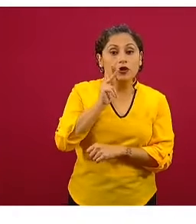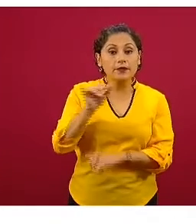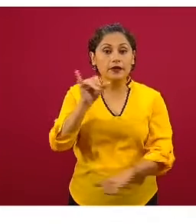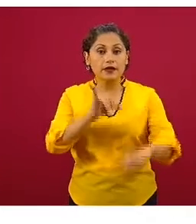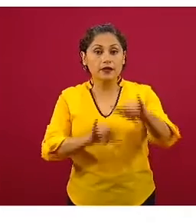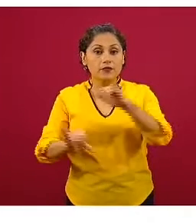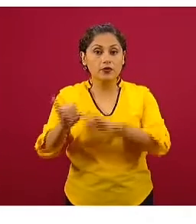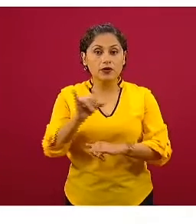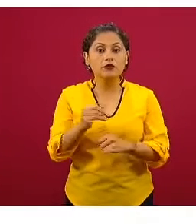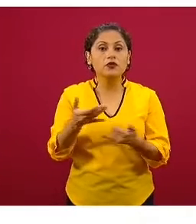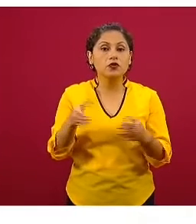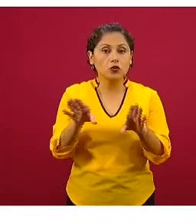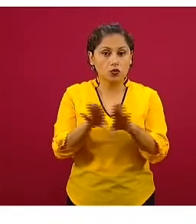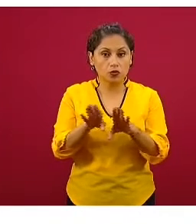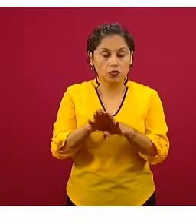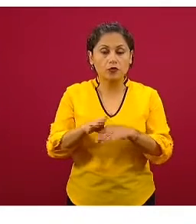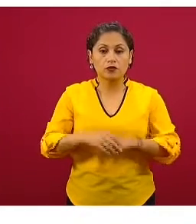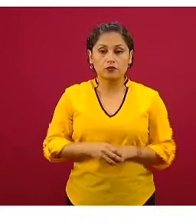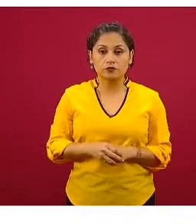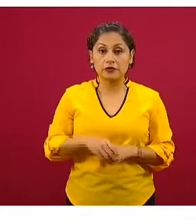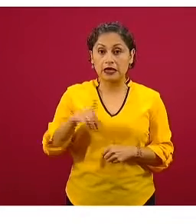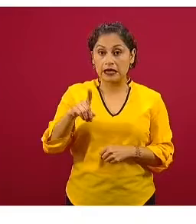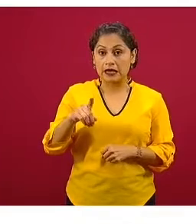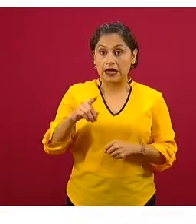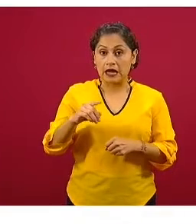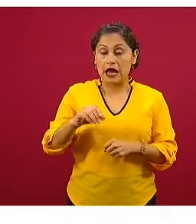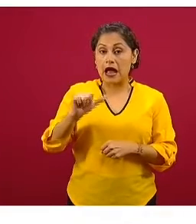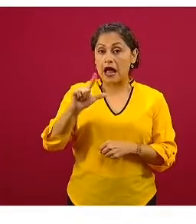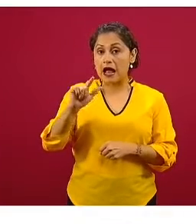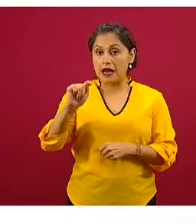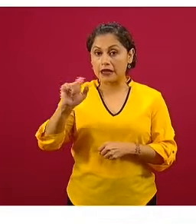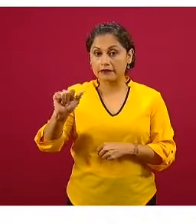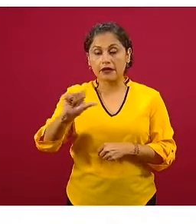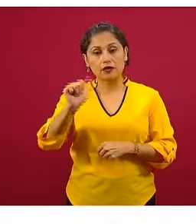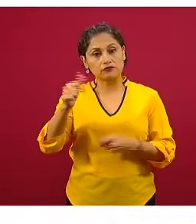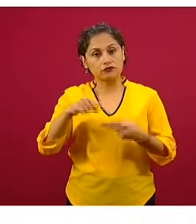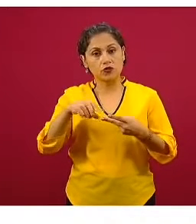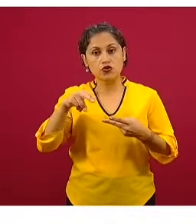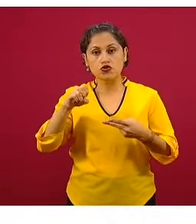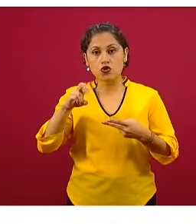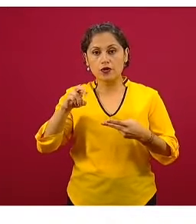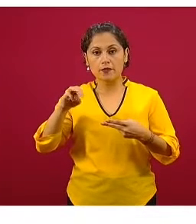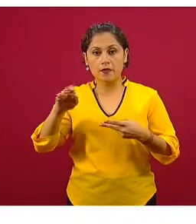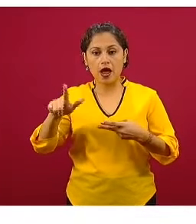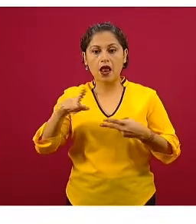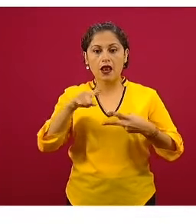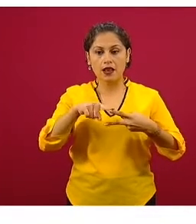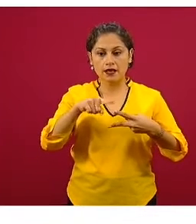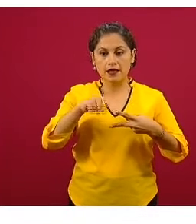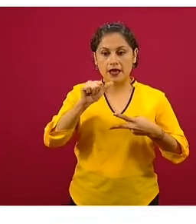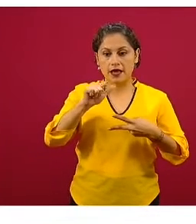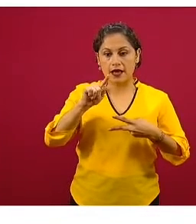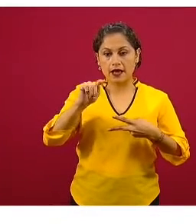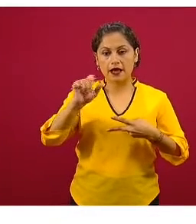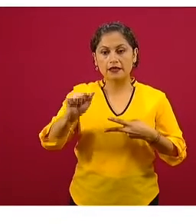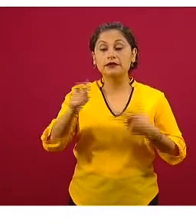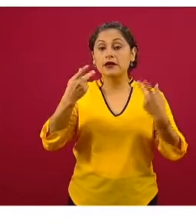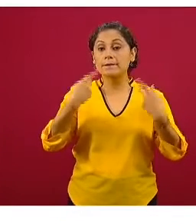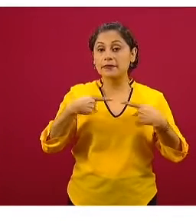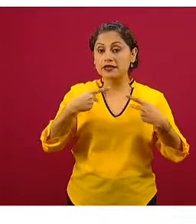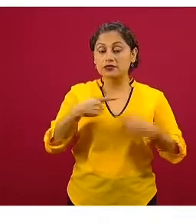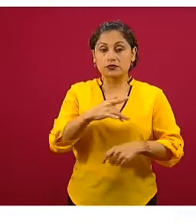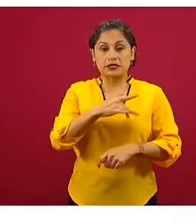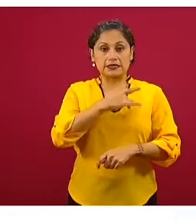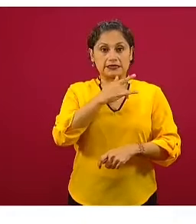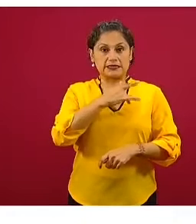dos prioridades, una alta prioridad y una prioridad normal. En el caso de alta prioridad, dicen personas con síntomas hospitalizados. En ese